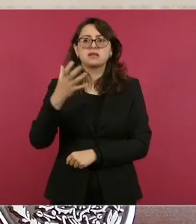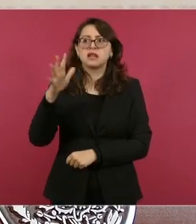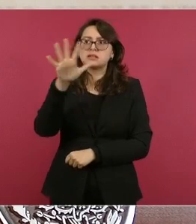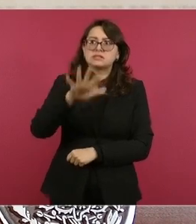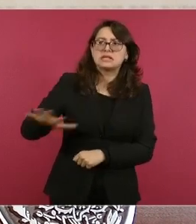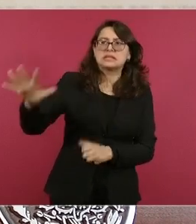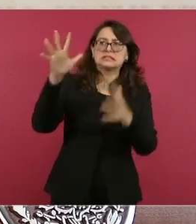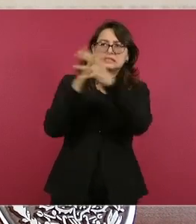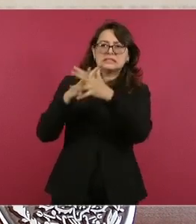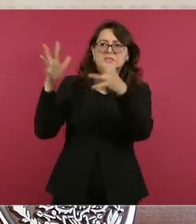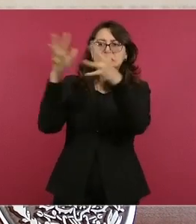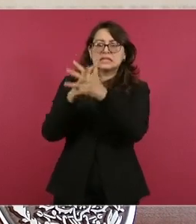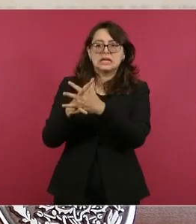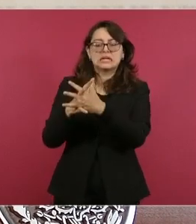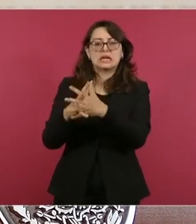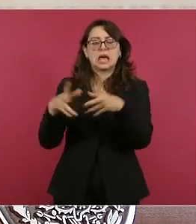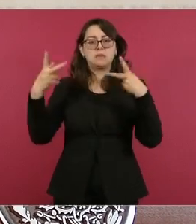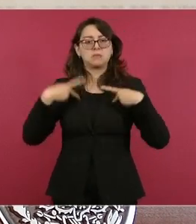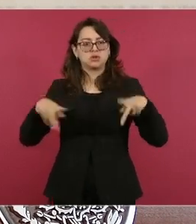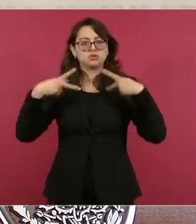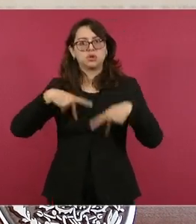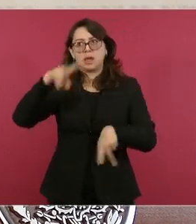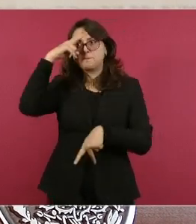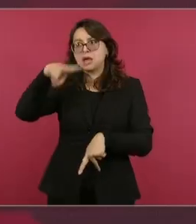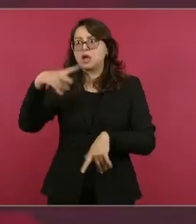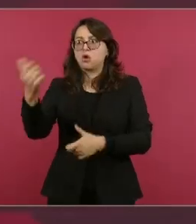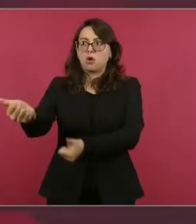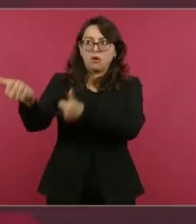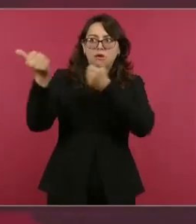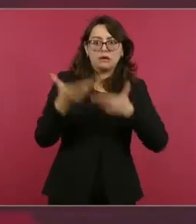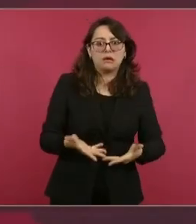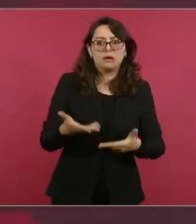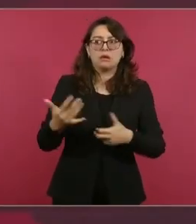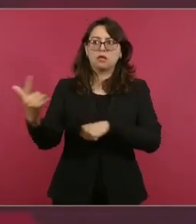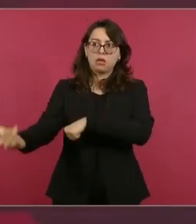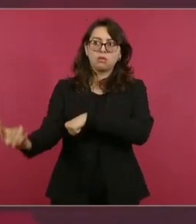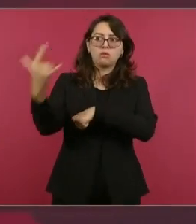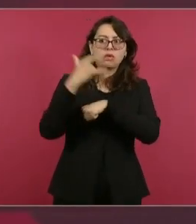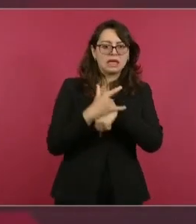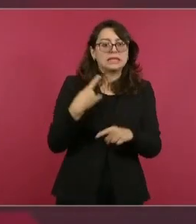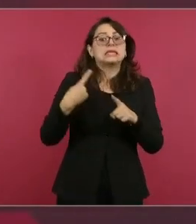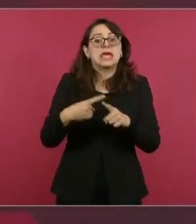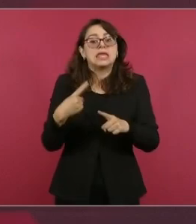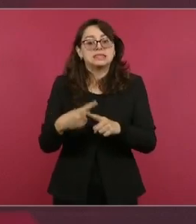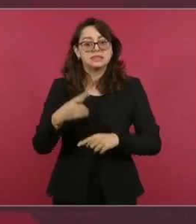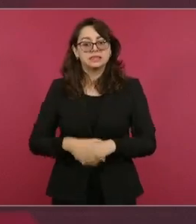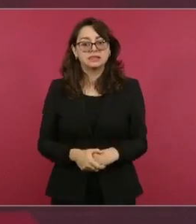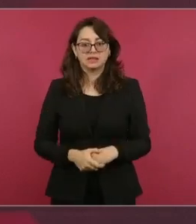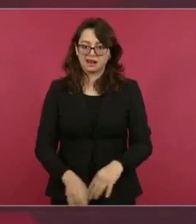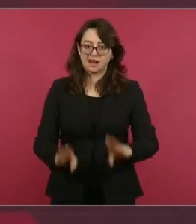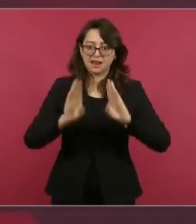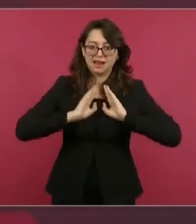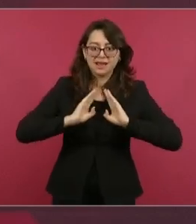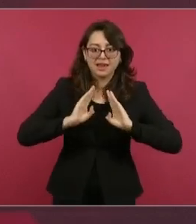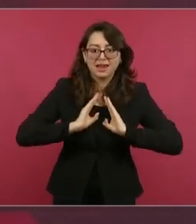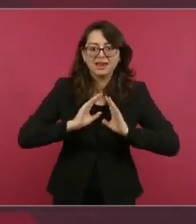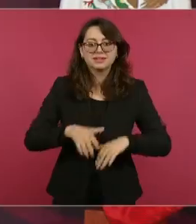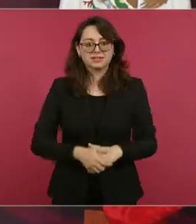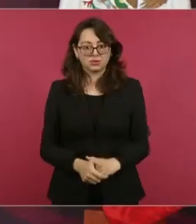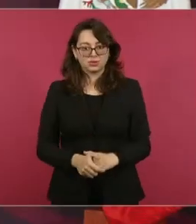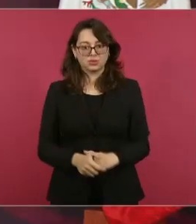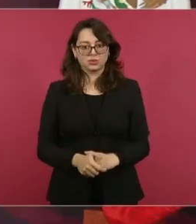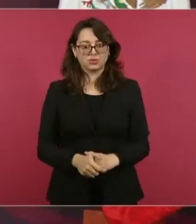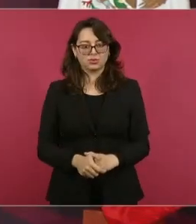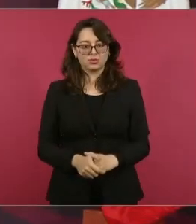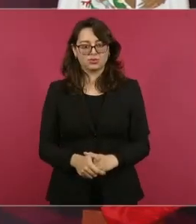El ejército. Esa es una misión. Bueno, la cuarta misión es la más